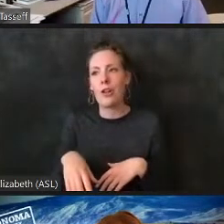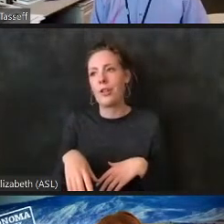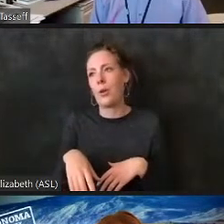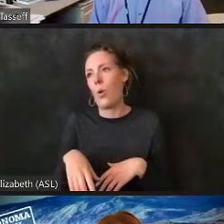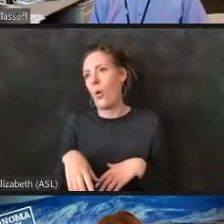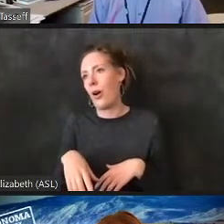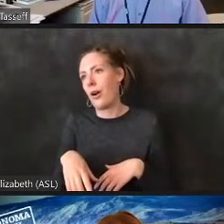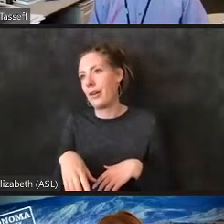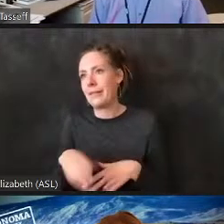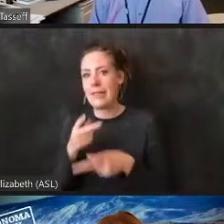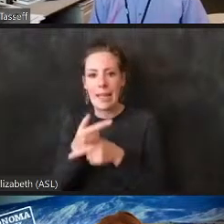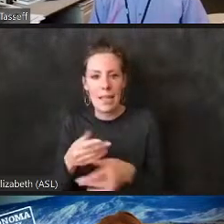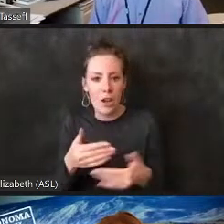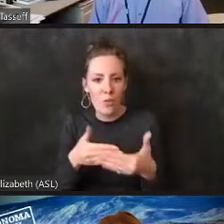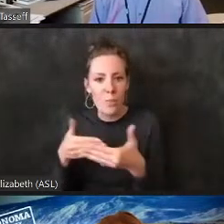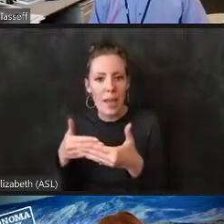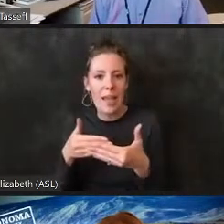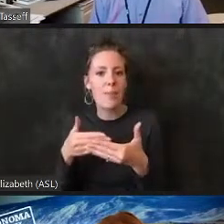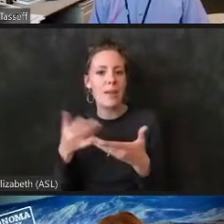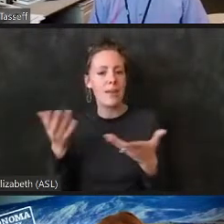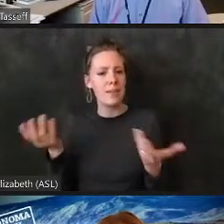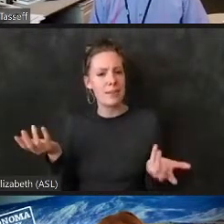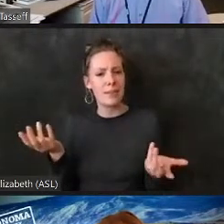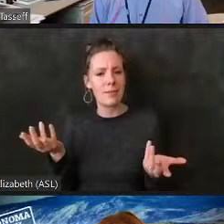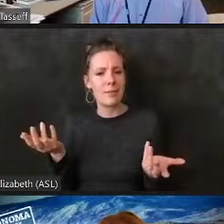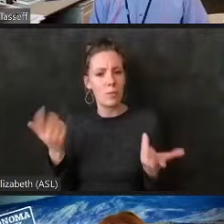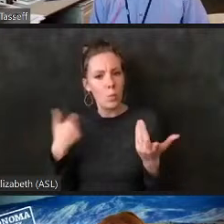médicos que siguen saliendo como diabetes,